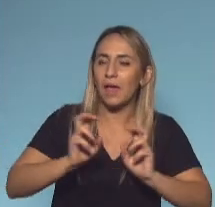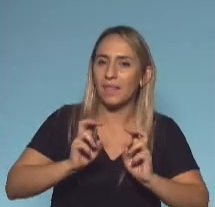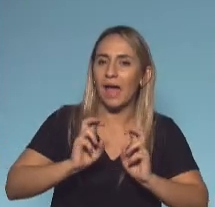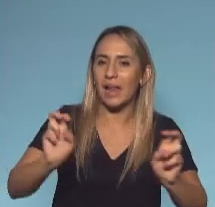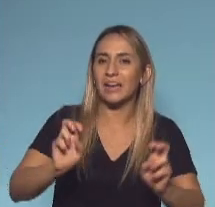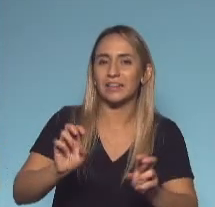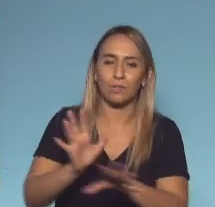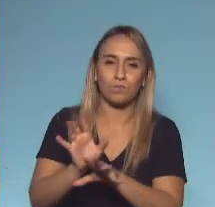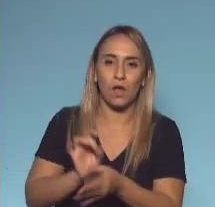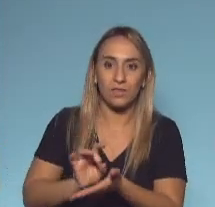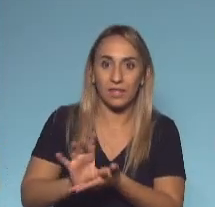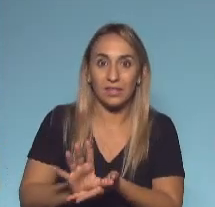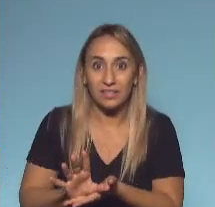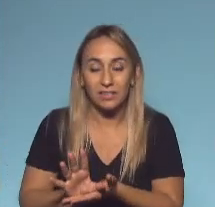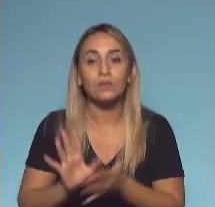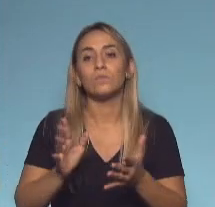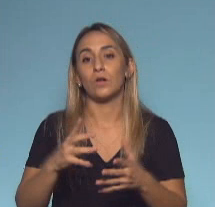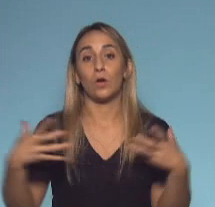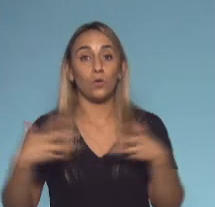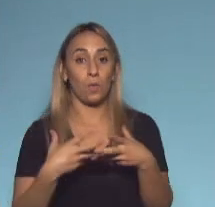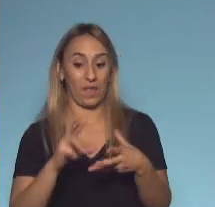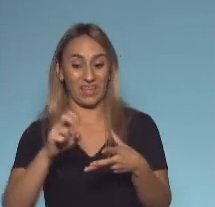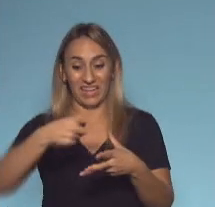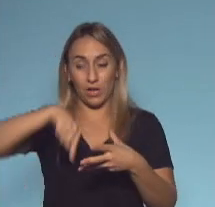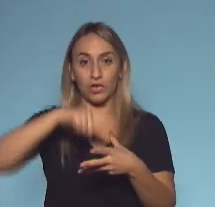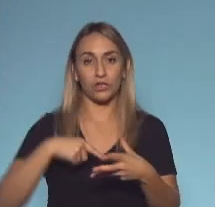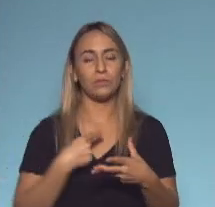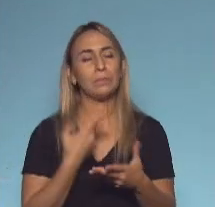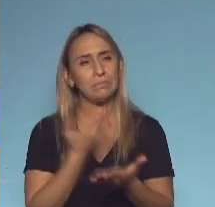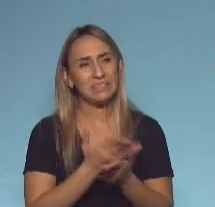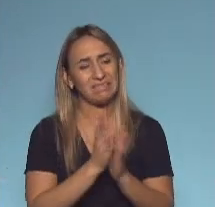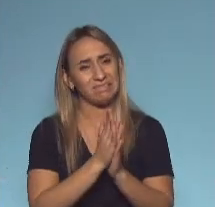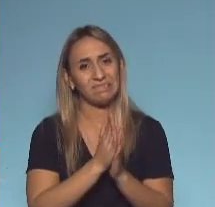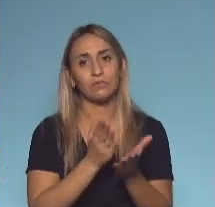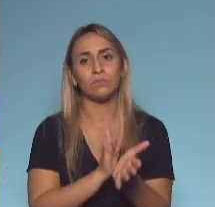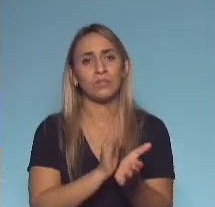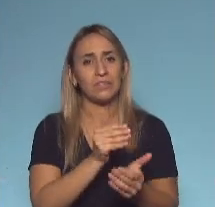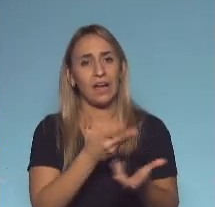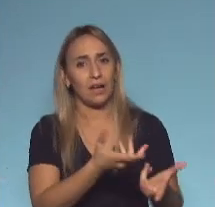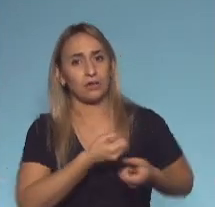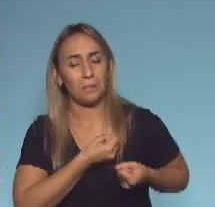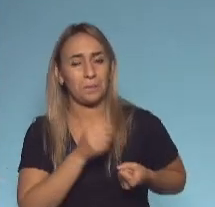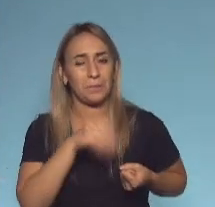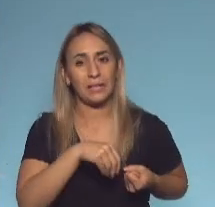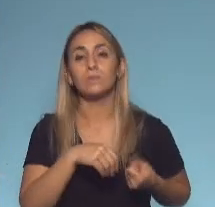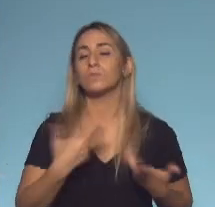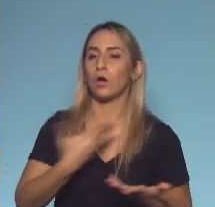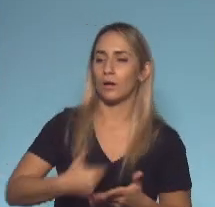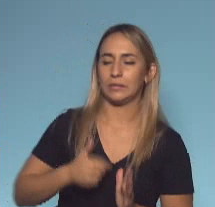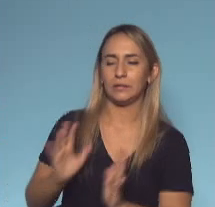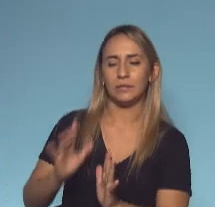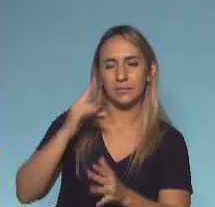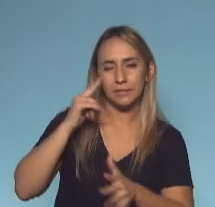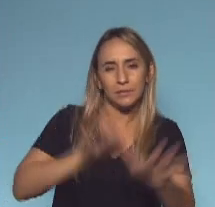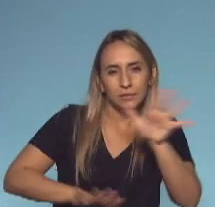parte de asociaciones inquilinos, están pidiendo dar un pasito más. Y eso es a lo que apunta el gobierno la semana próxima. Veremos cuáles son